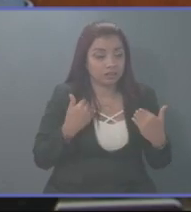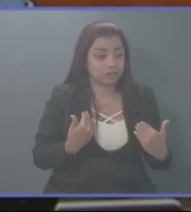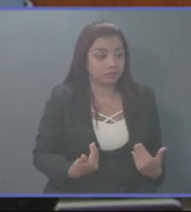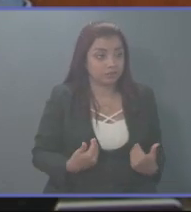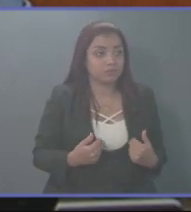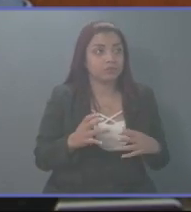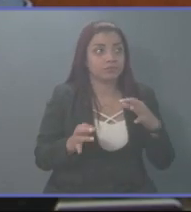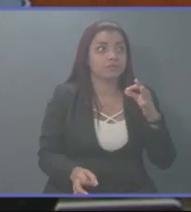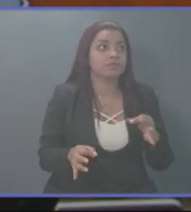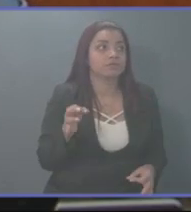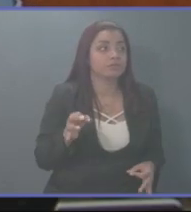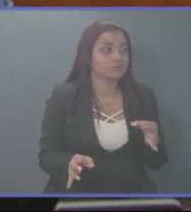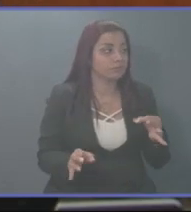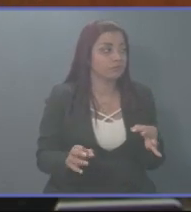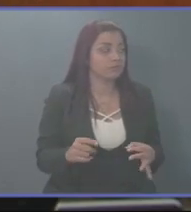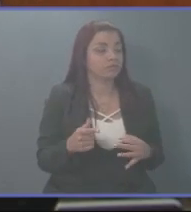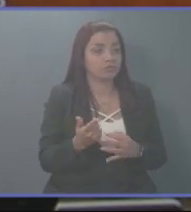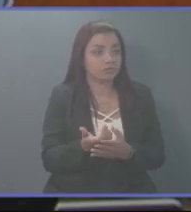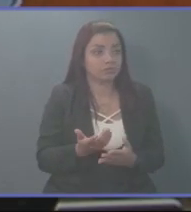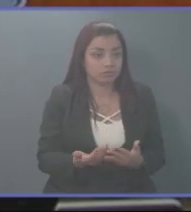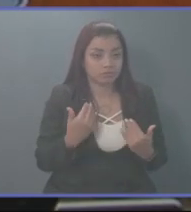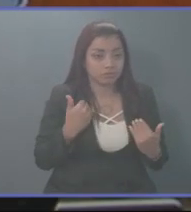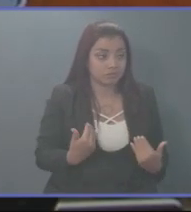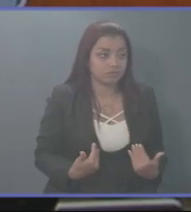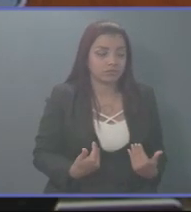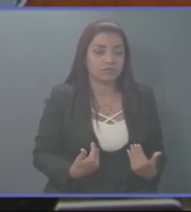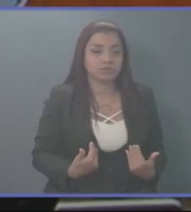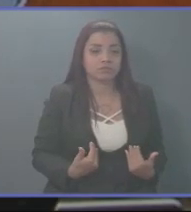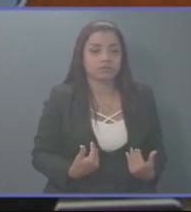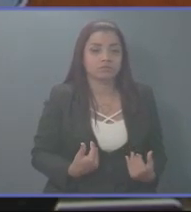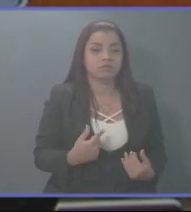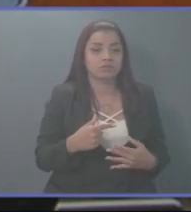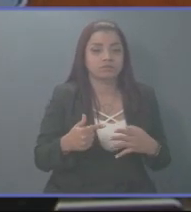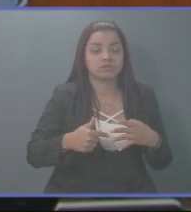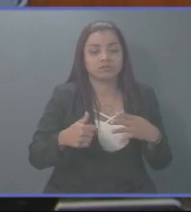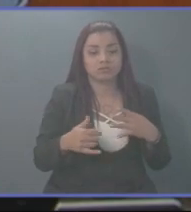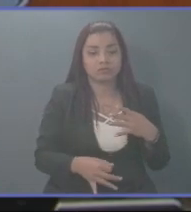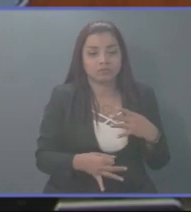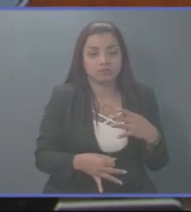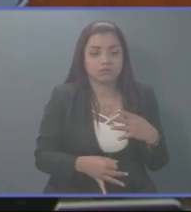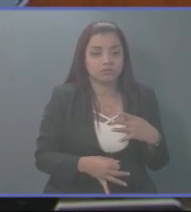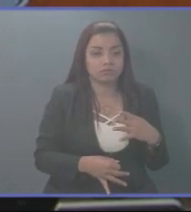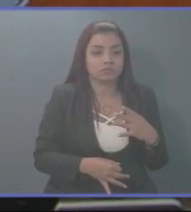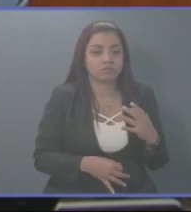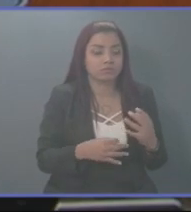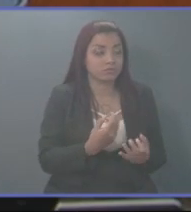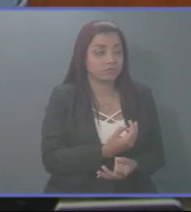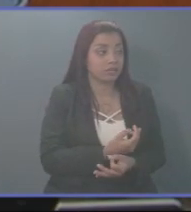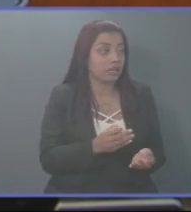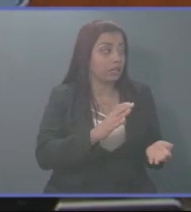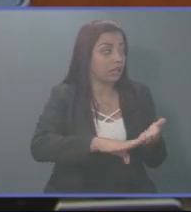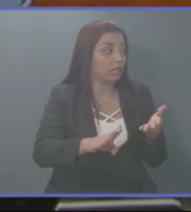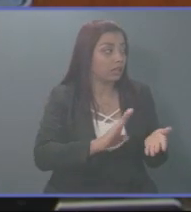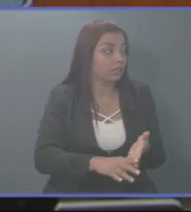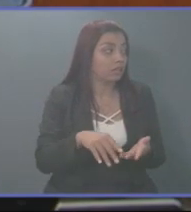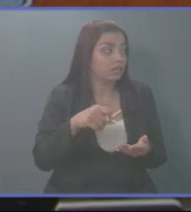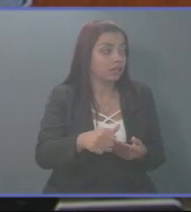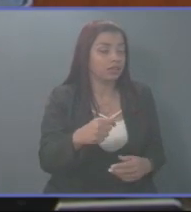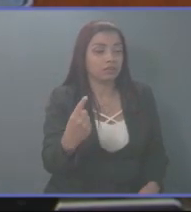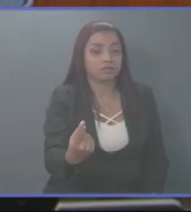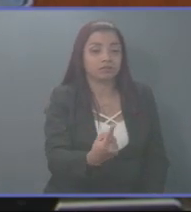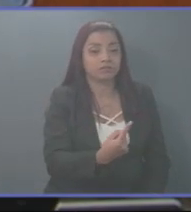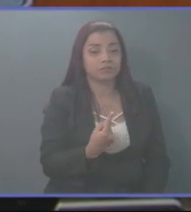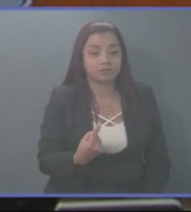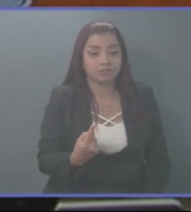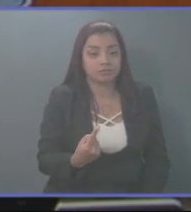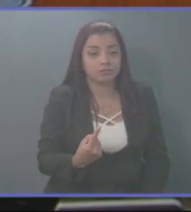acceso a la justicia y demás derechos reconocidos en esta ley serán gratuitos para las personas